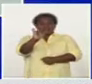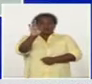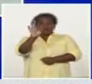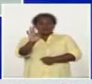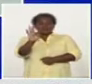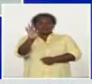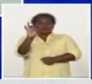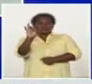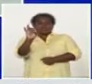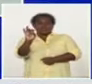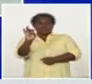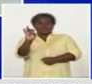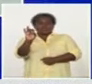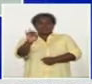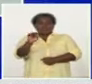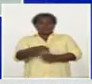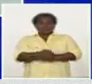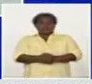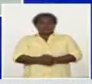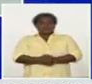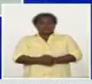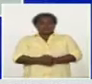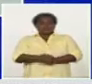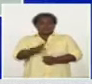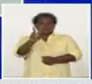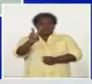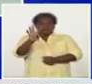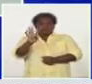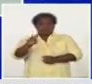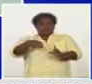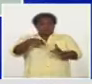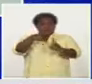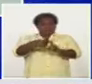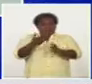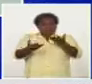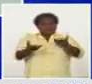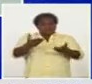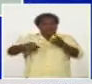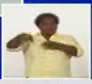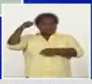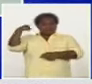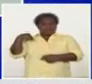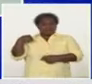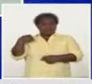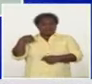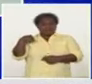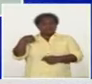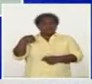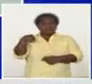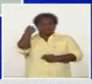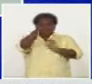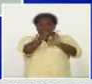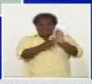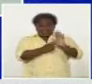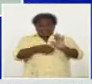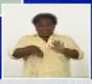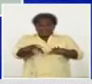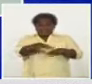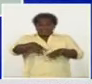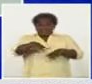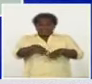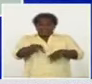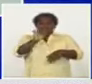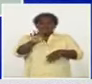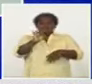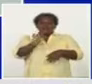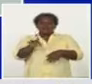687 ayer, 24 más que el día anterior, como es característico en sus 15 municipios. Ayer el